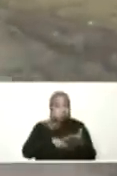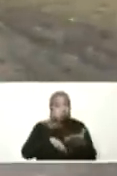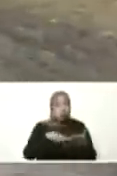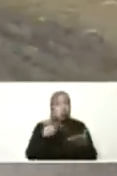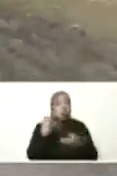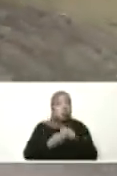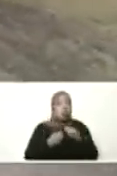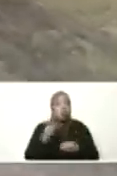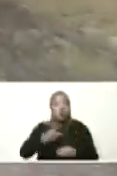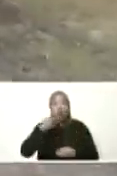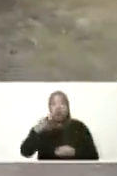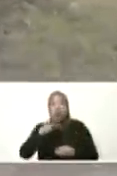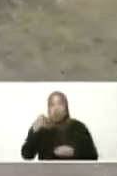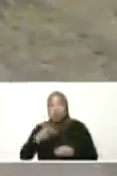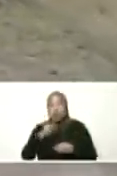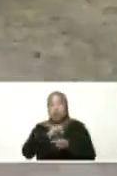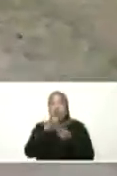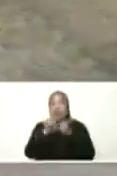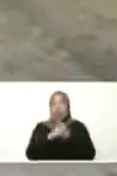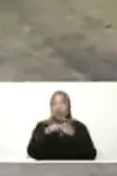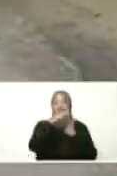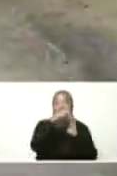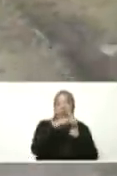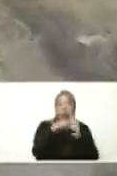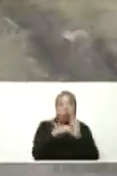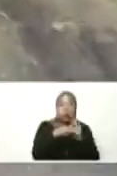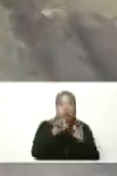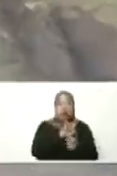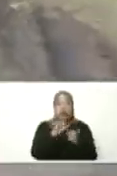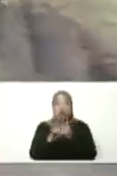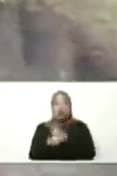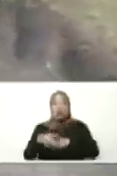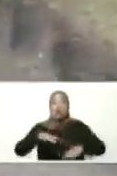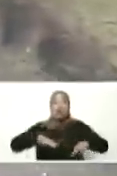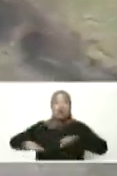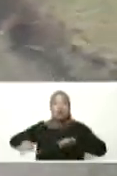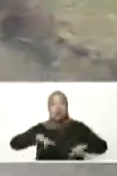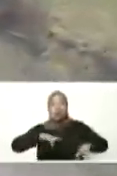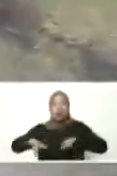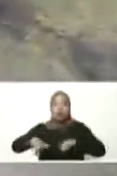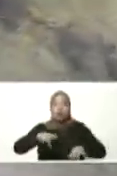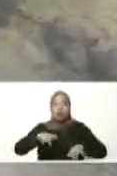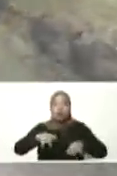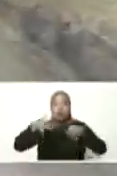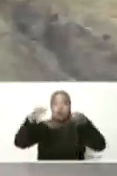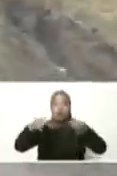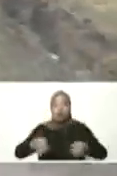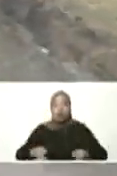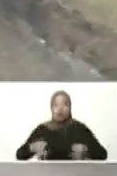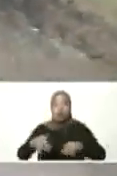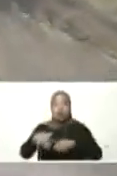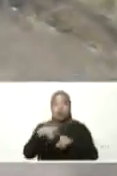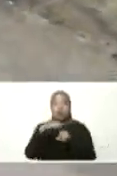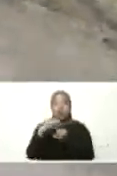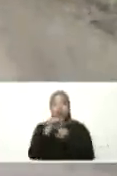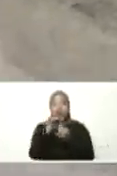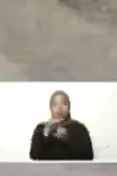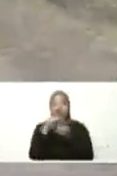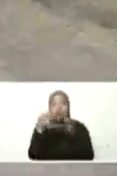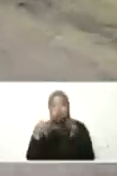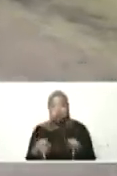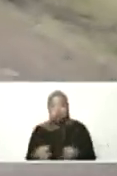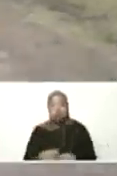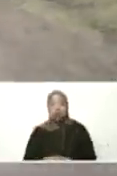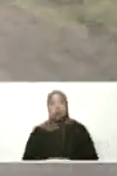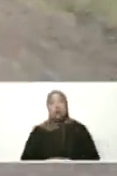de la formulación y las políticas públicas a la acción. Así es, la realidad concreta. Concreta. ¿Cuánto rinde, presidente? Claro. ¿Cuánto rinde el